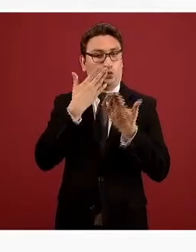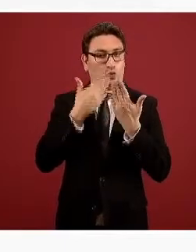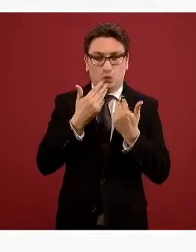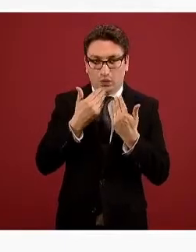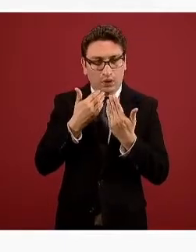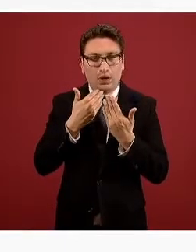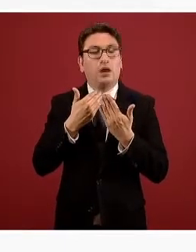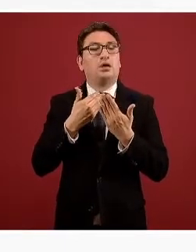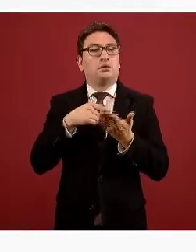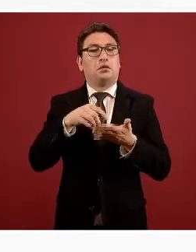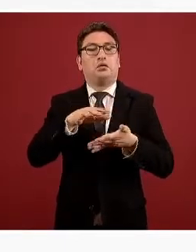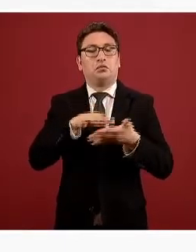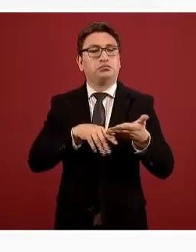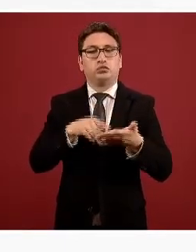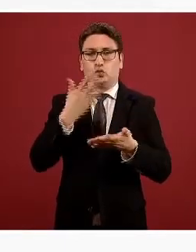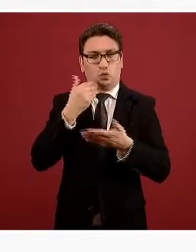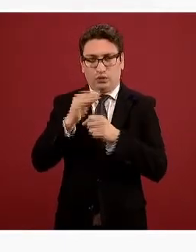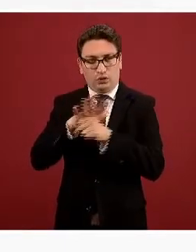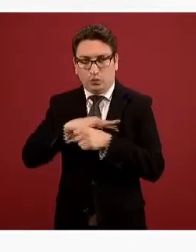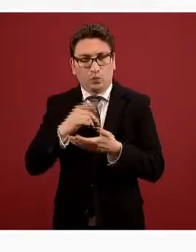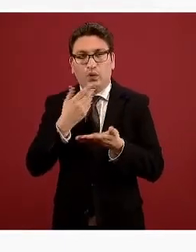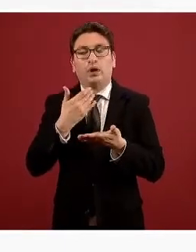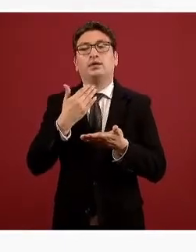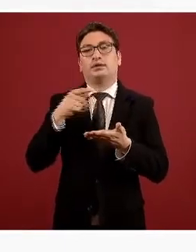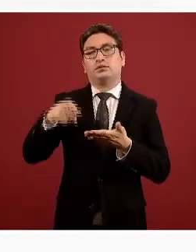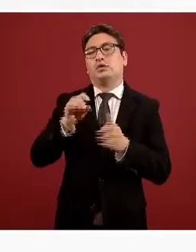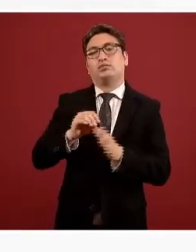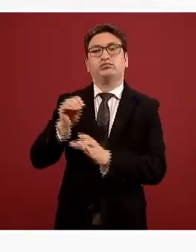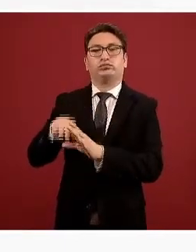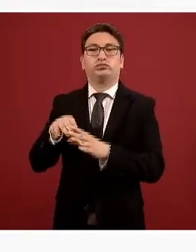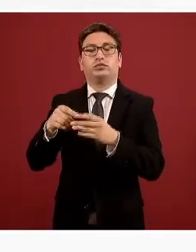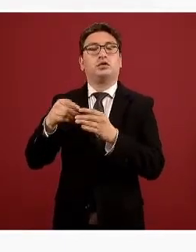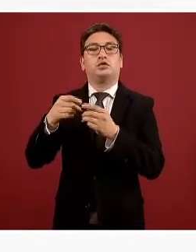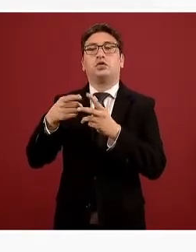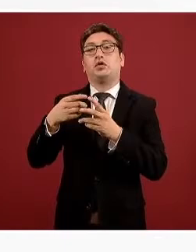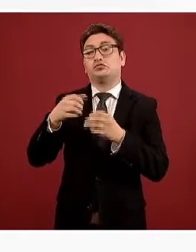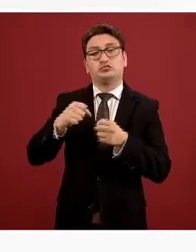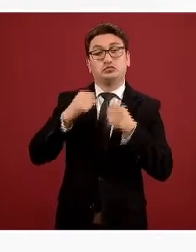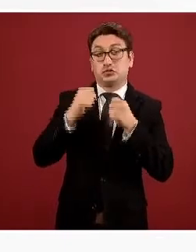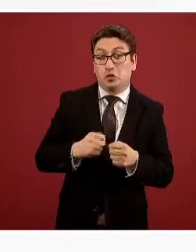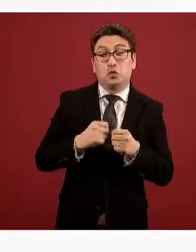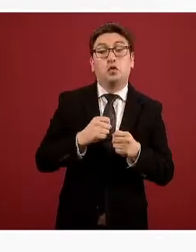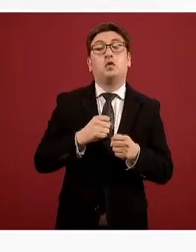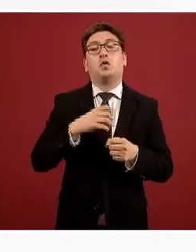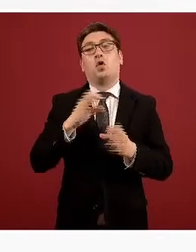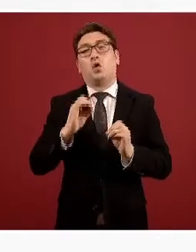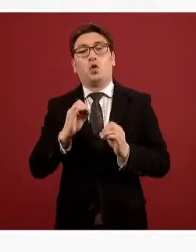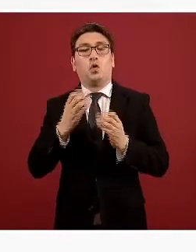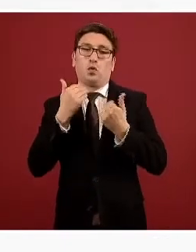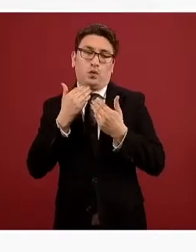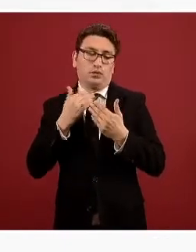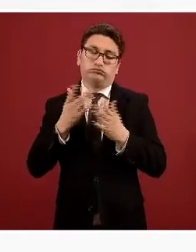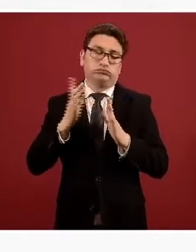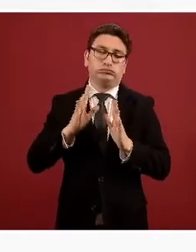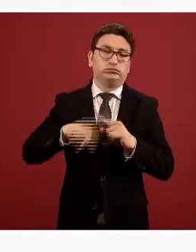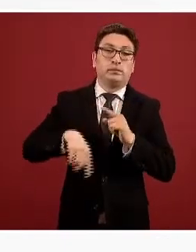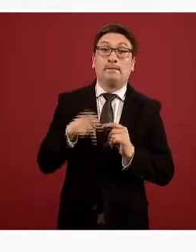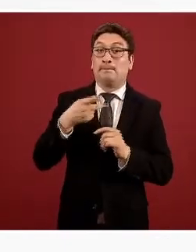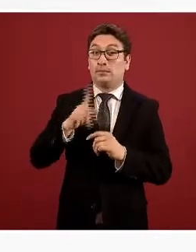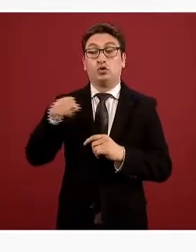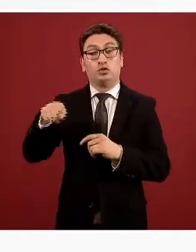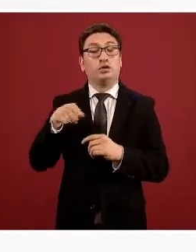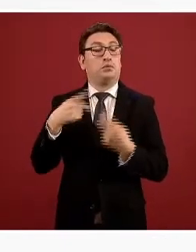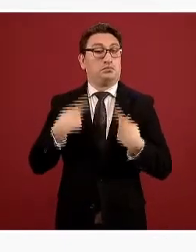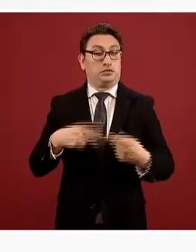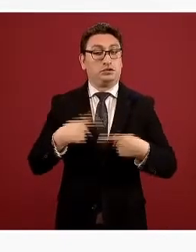negativas, es decir, no tienen COVID, y entonces se clasifican o como confirmados o como descartados. Pero su condición